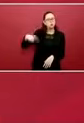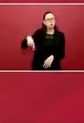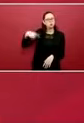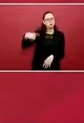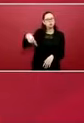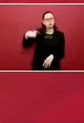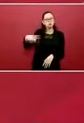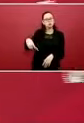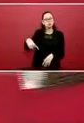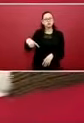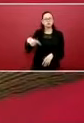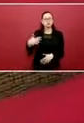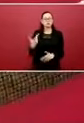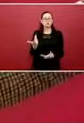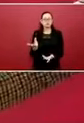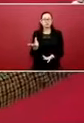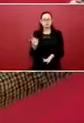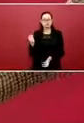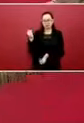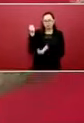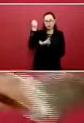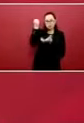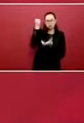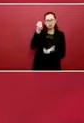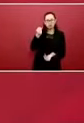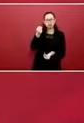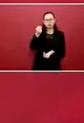se destinaban recursos